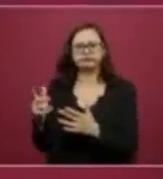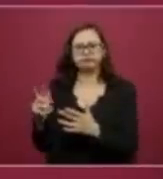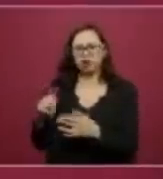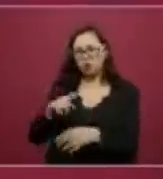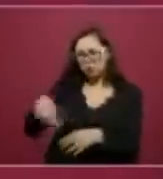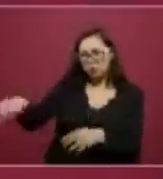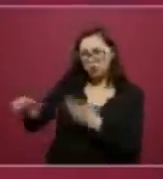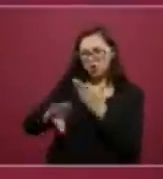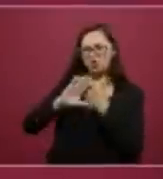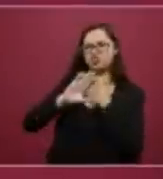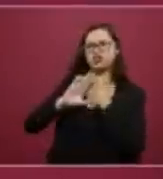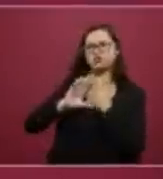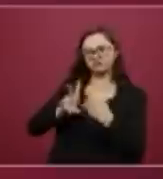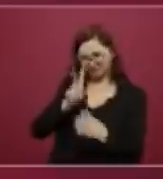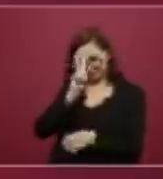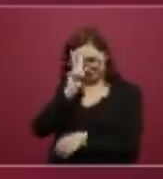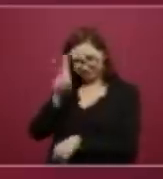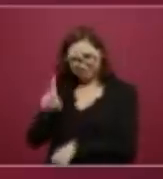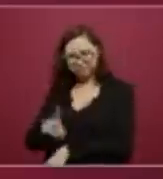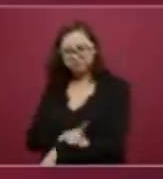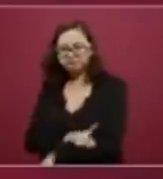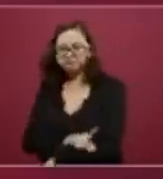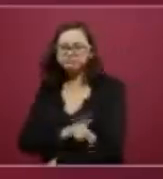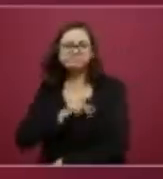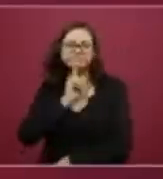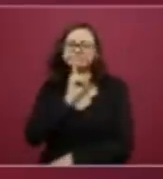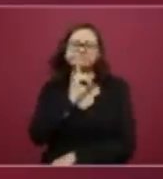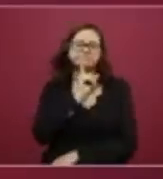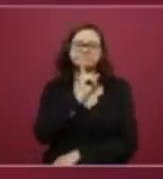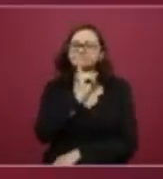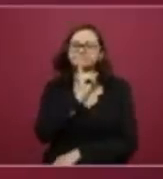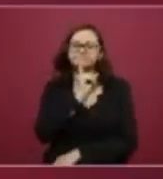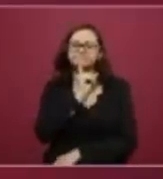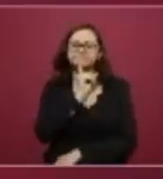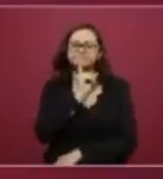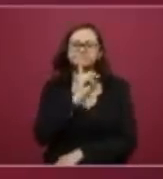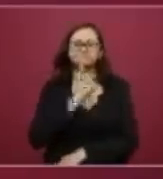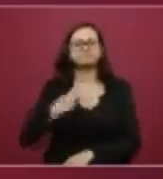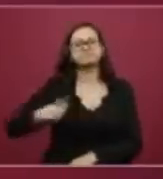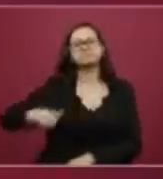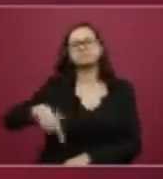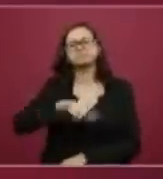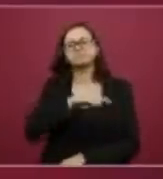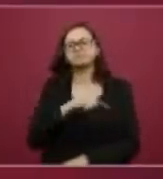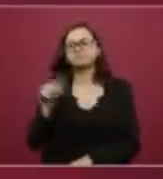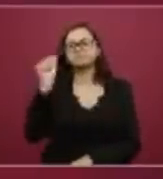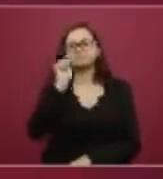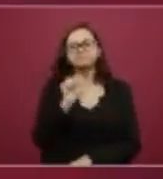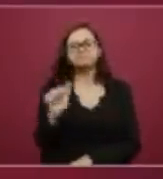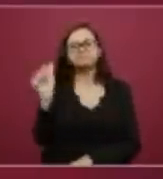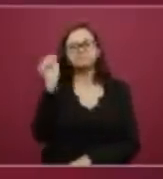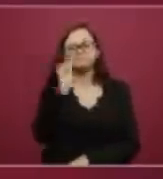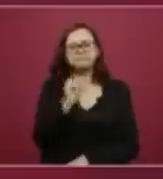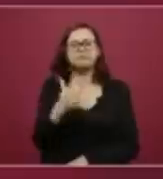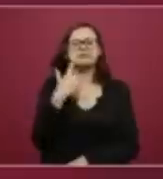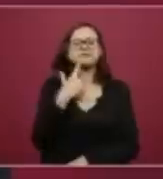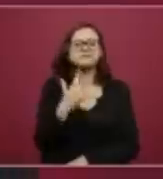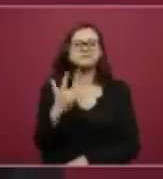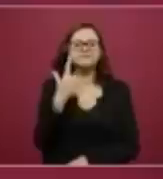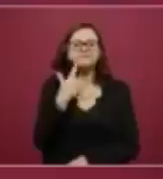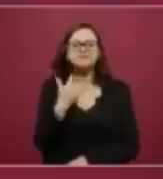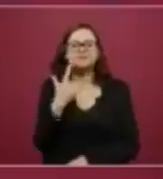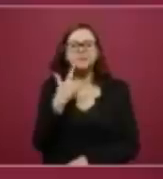opositores. Siempre vamos a luchar, siempre vamos a